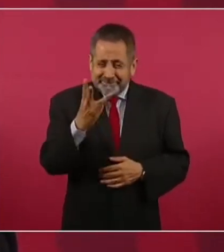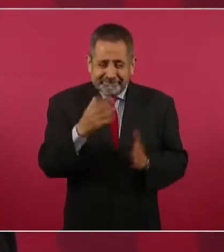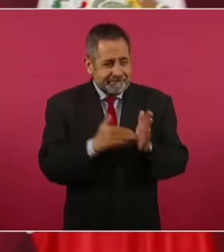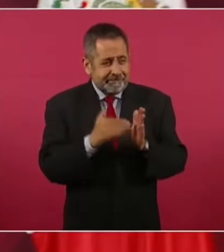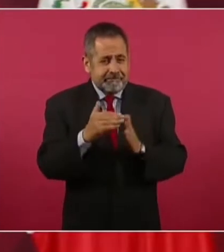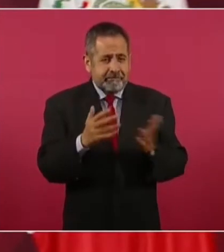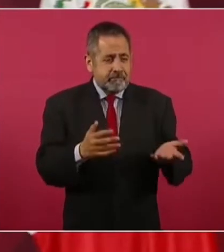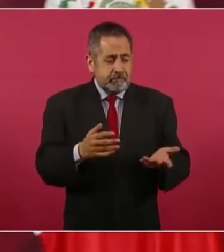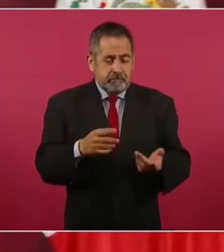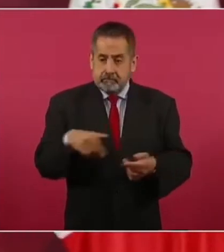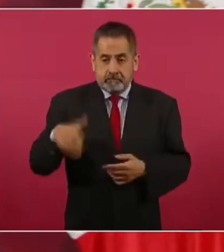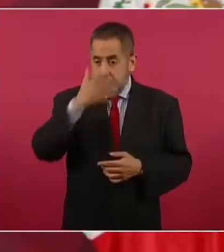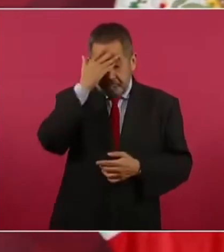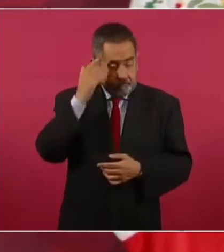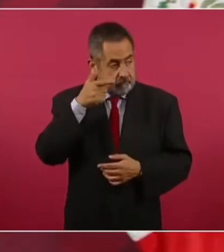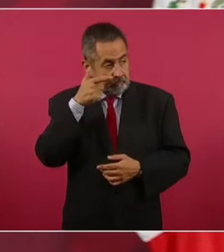eso no se sabía.